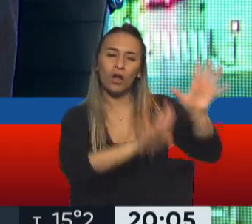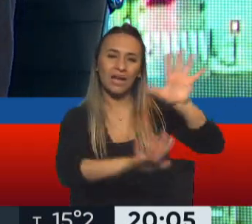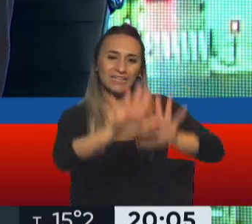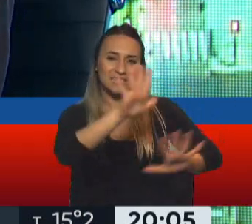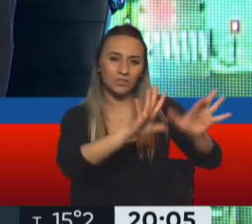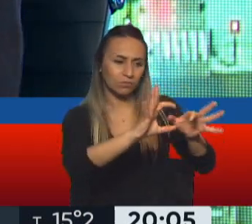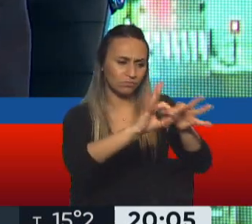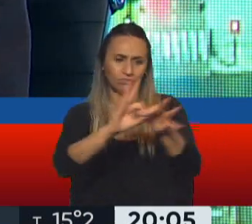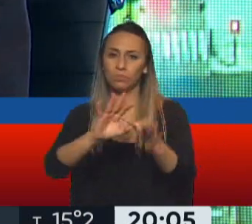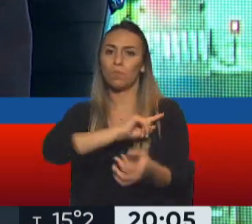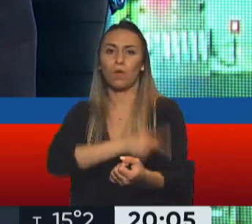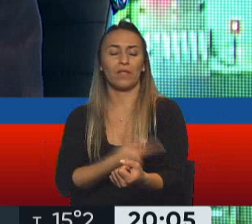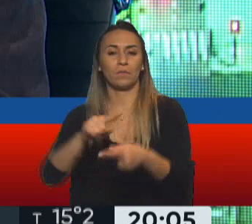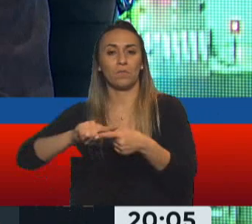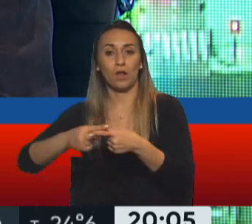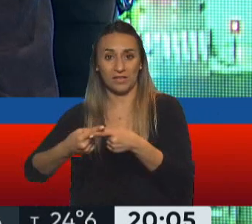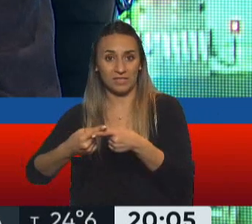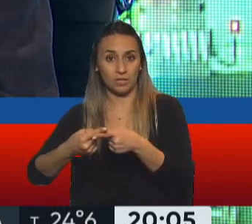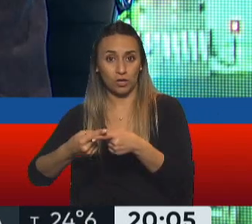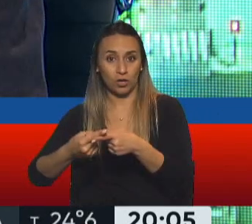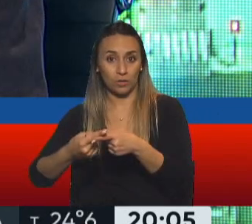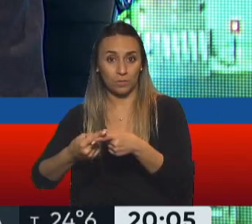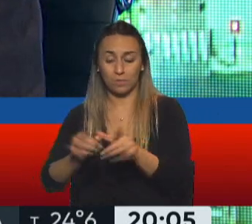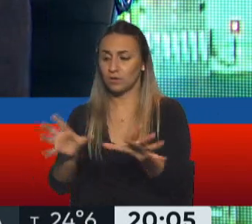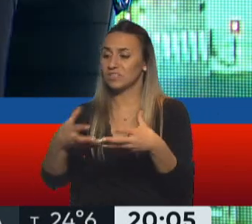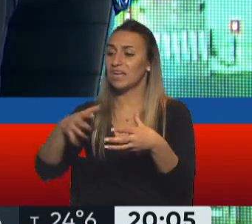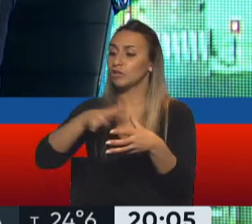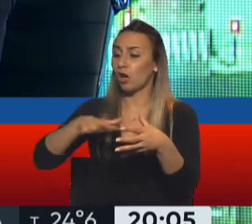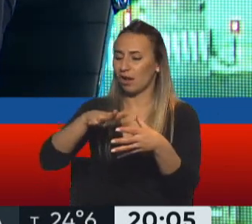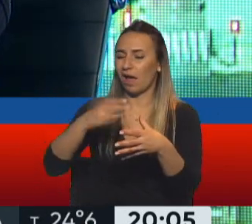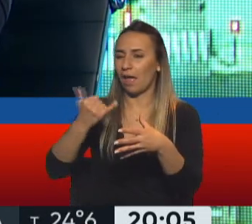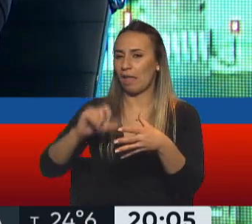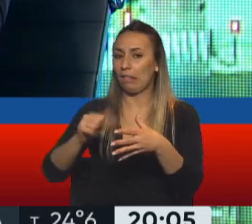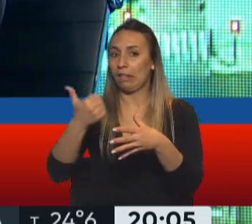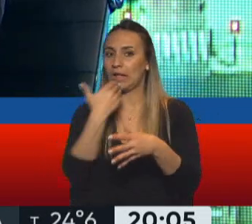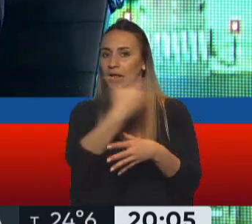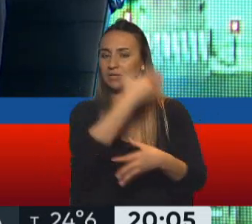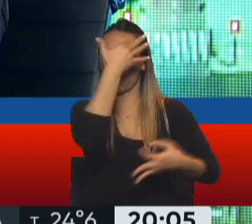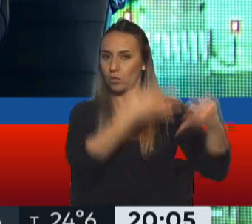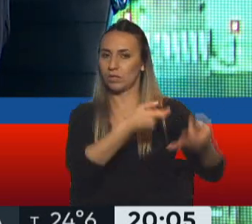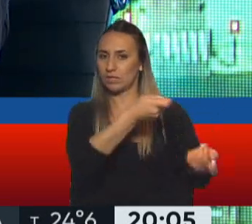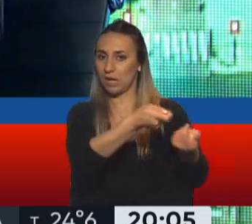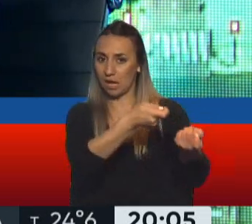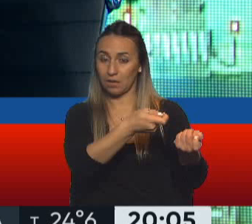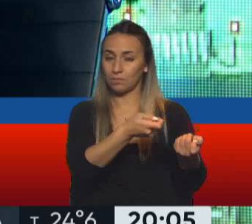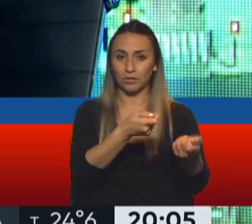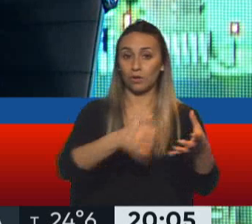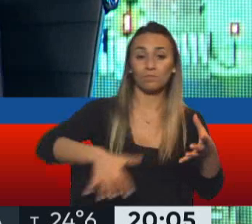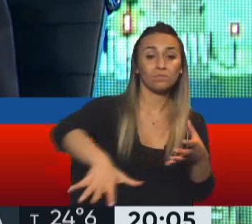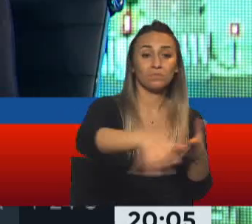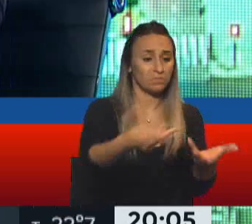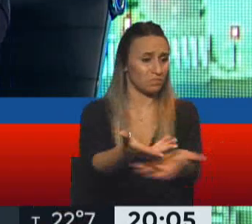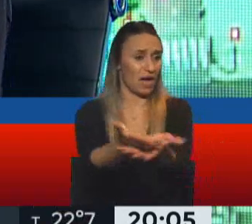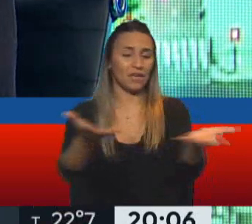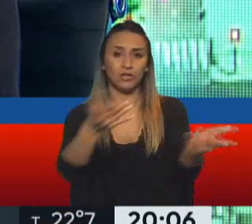poder político en la Argentina, que es muy remunerativo para un pequeño sector y es francamente muy malo para las grandes